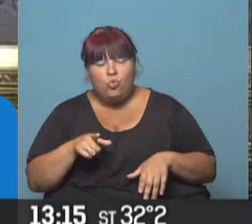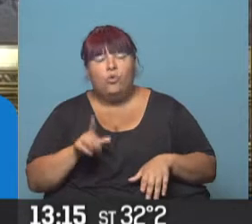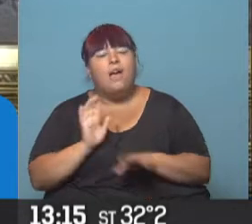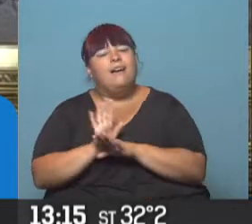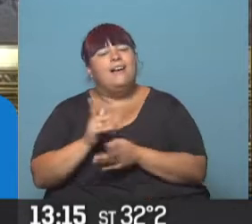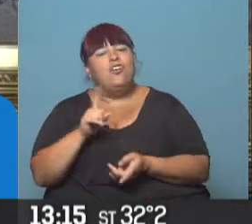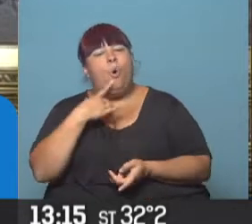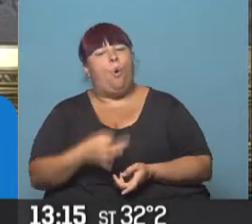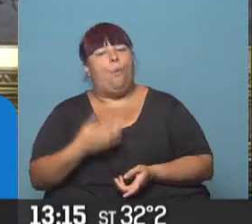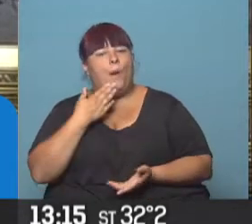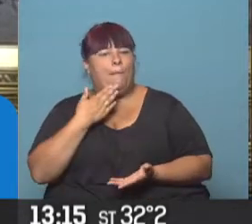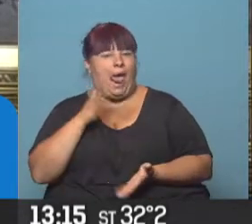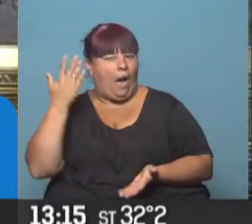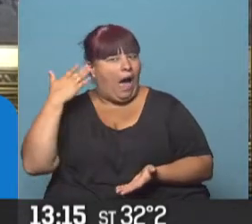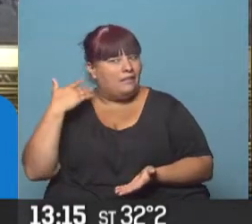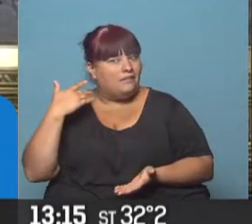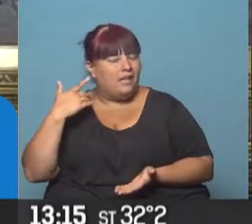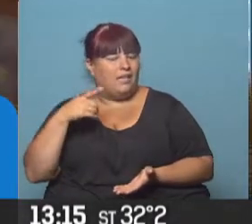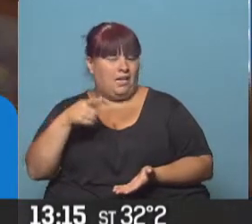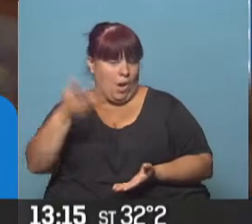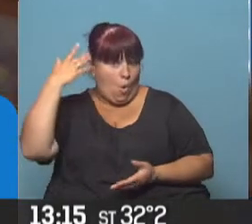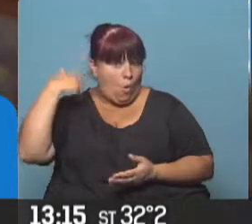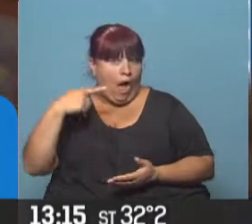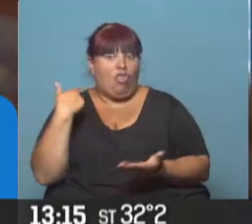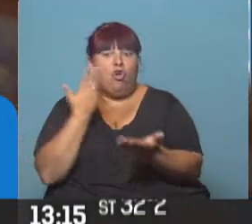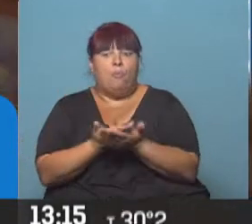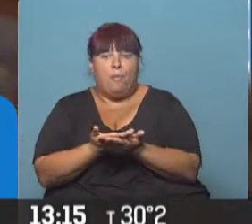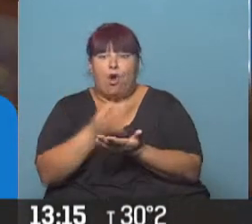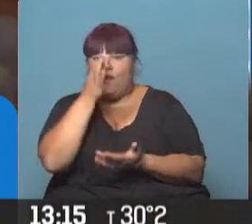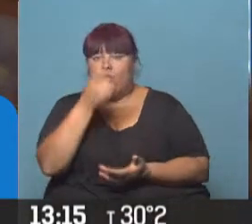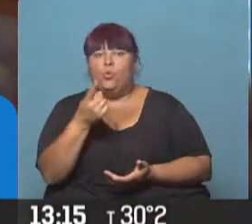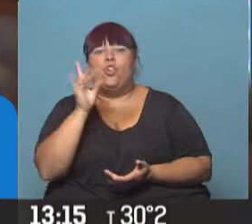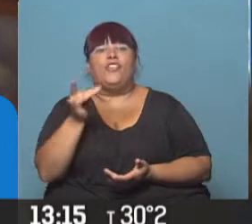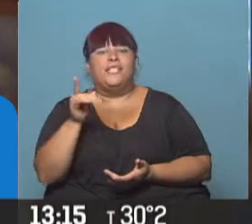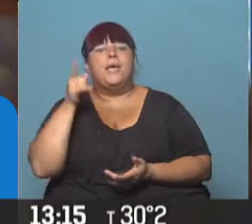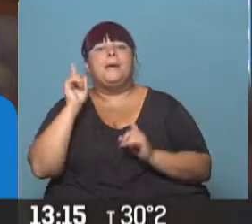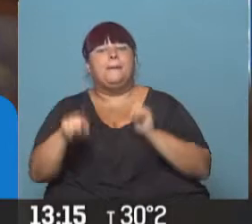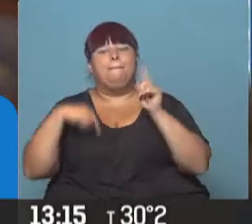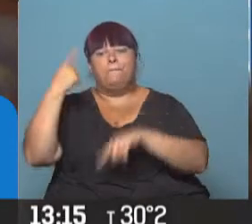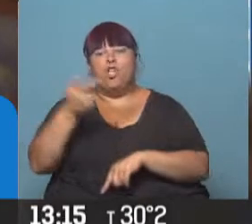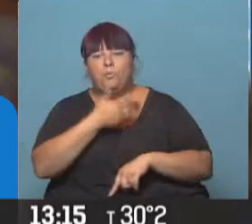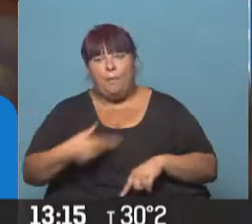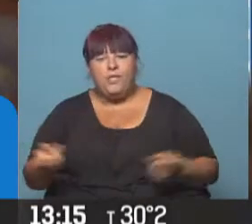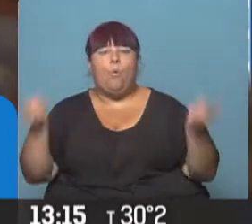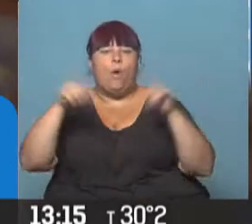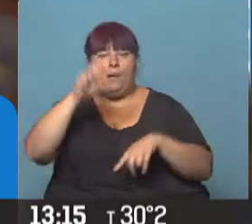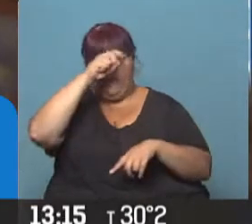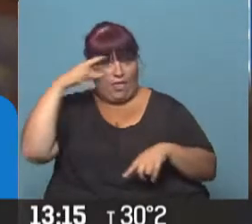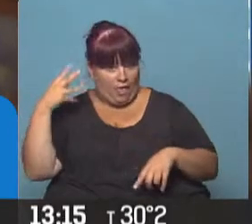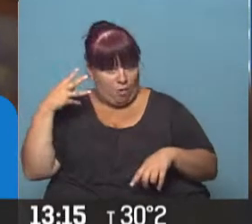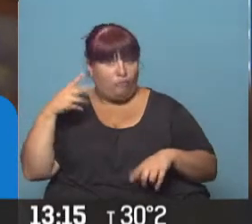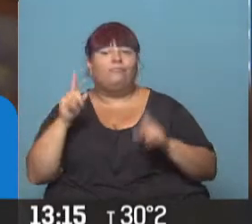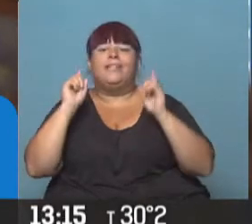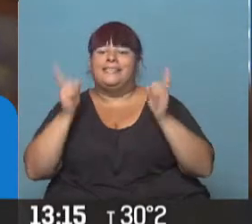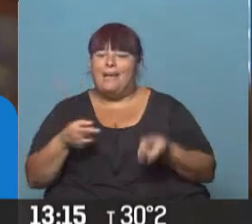un poco no cumplir con la palabra que cuando ellos se proponen para el 21 de diciembre, el próximo presidente vuelve a ser Puigdemont. Esto